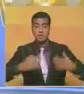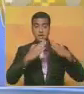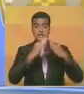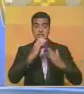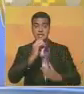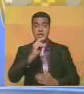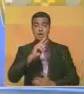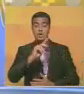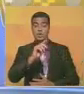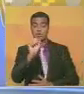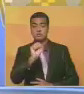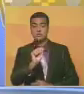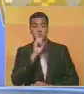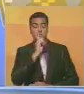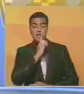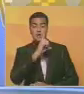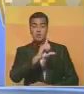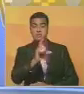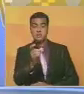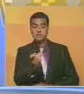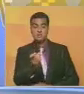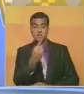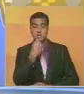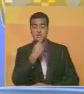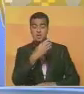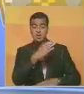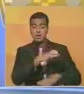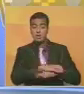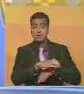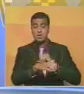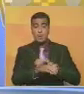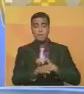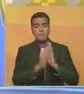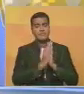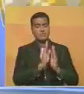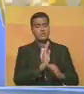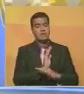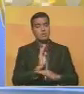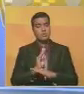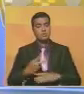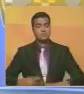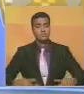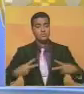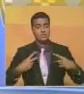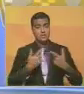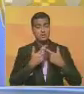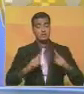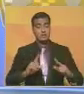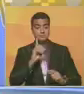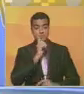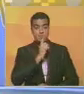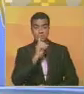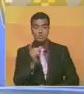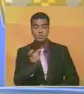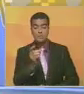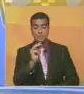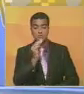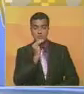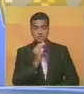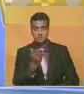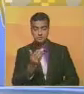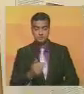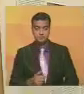Su esposa, Luisa García de Cortés, pidió a los captores que resguarden su vida y lo dejen en libertad. Gustavo Gómez Morón nos cuenta